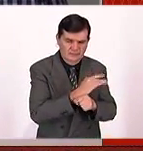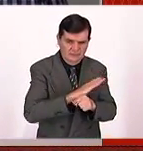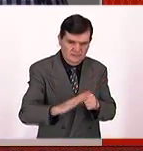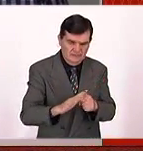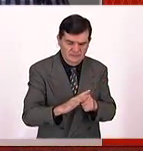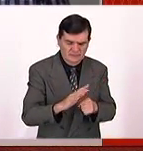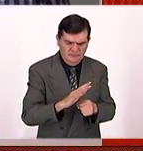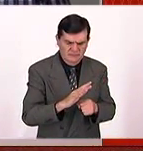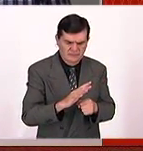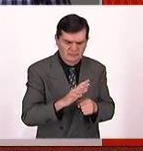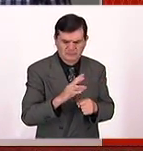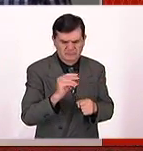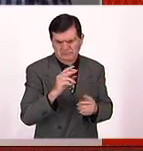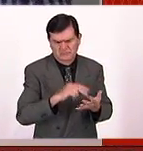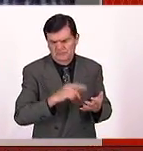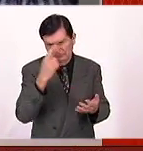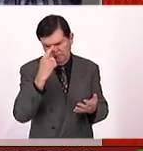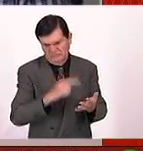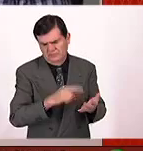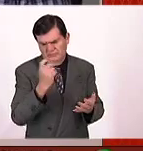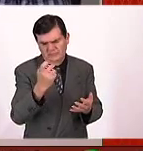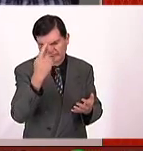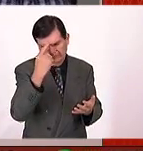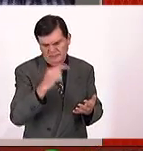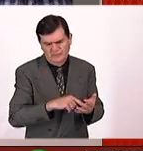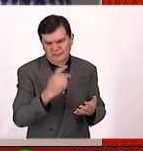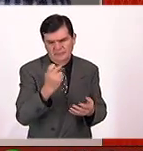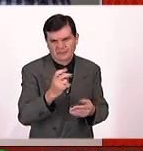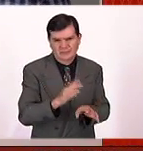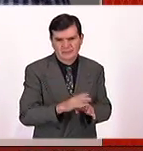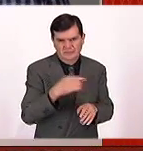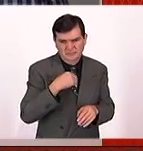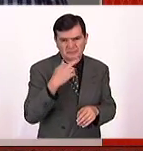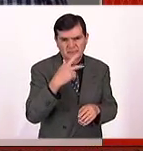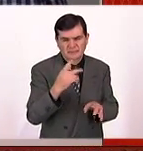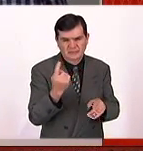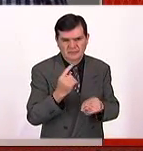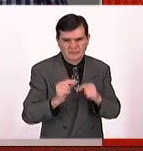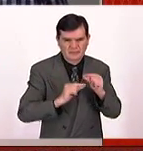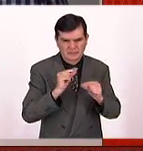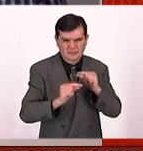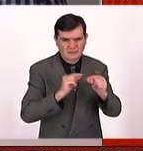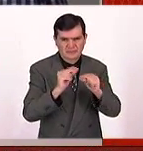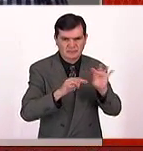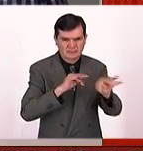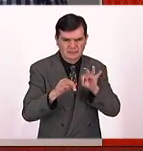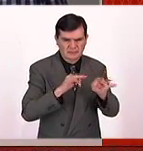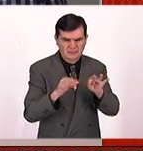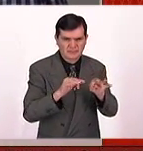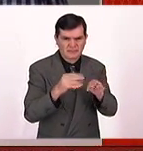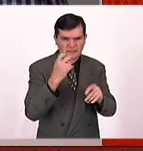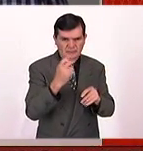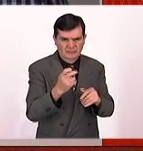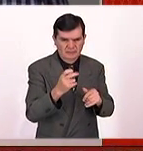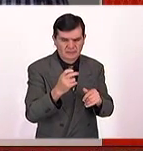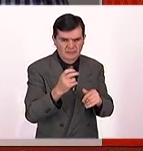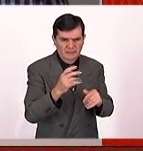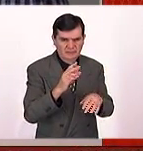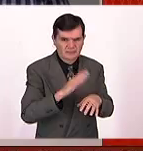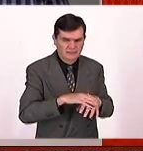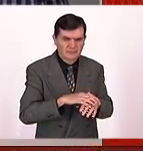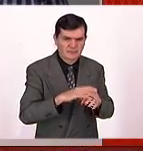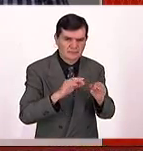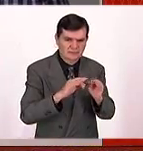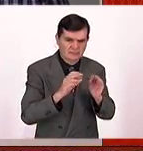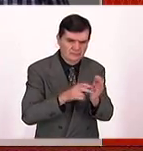hacerlo, pues no considero en ese sentido. Más bien tenemos que trabajar mucho más fuerte en ese sentido y